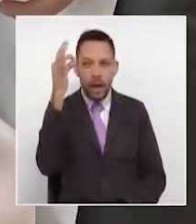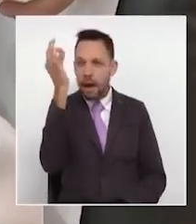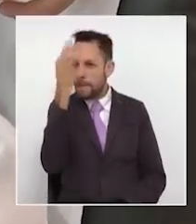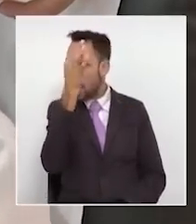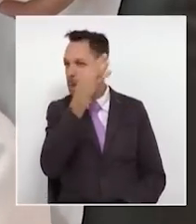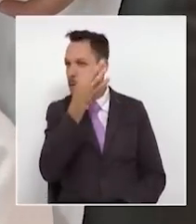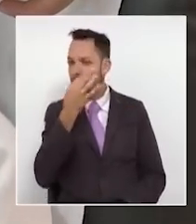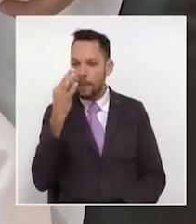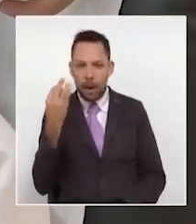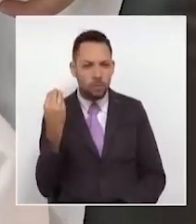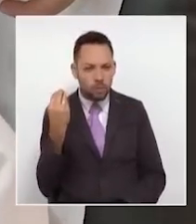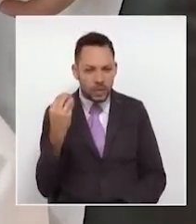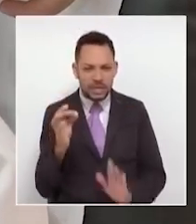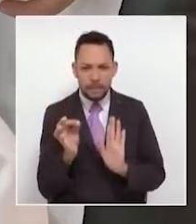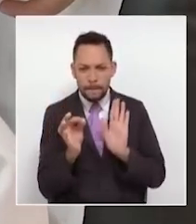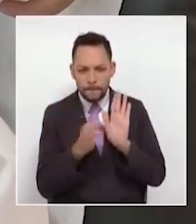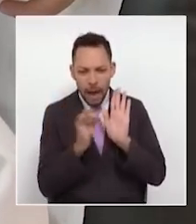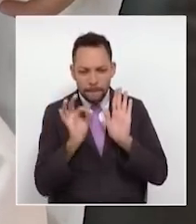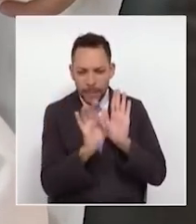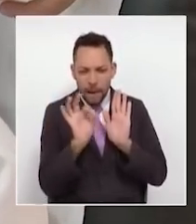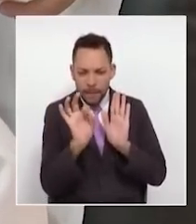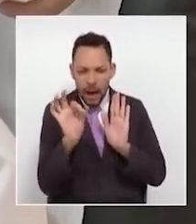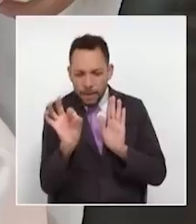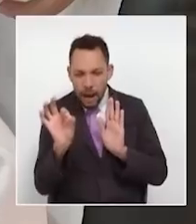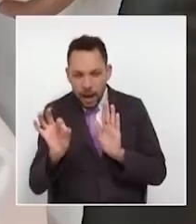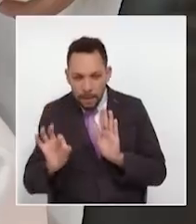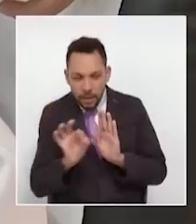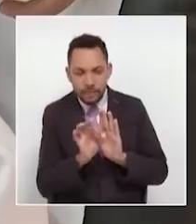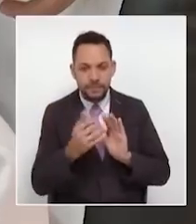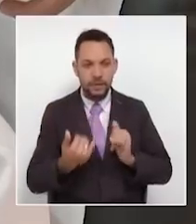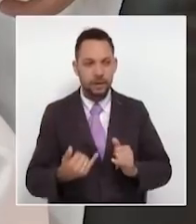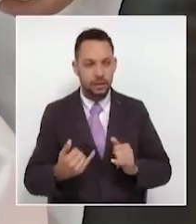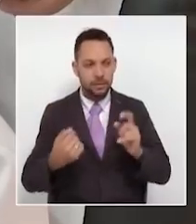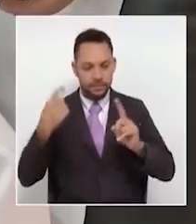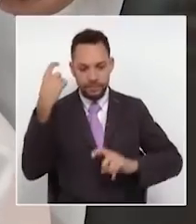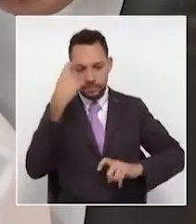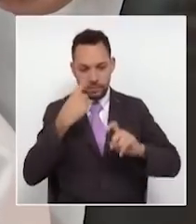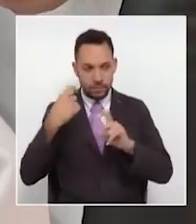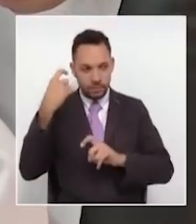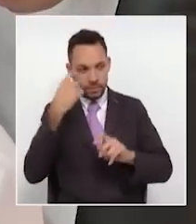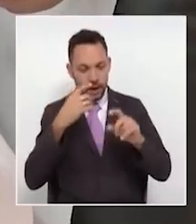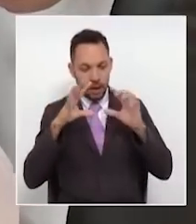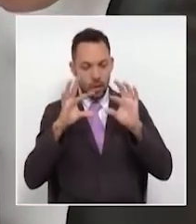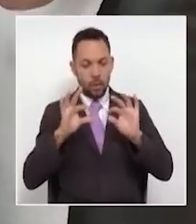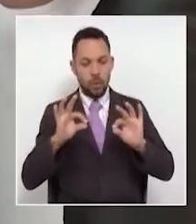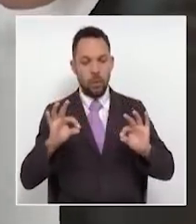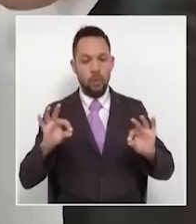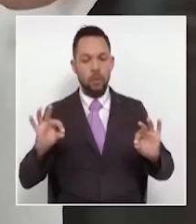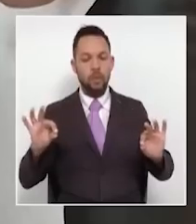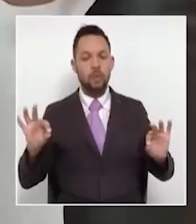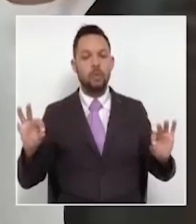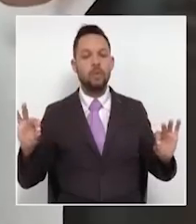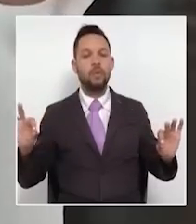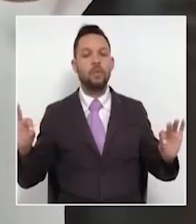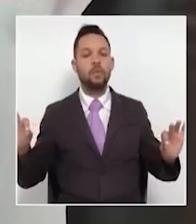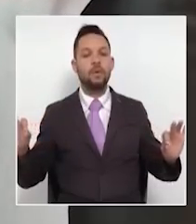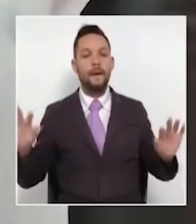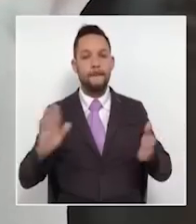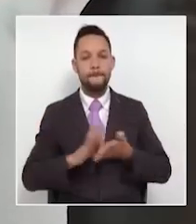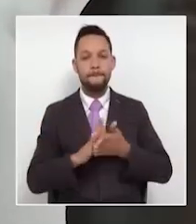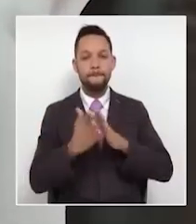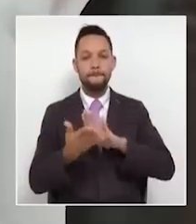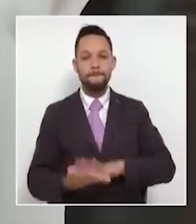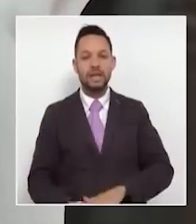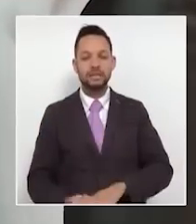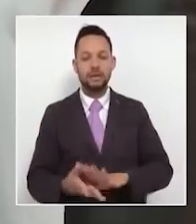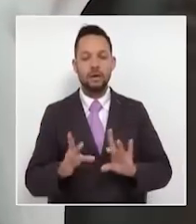ellas van haciendo las imágenes de entrar en un estado de meditación para mirar si es que las ondas cómo van cambiando que doctora carolina reciba me